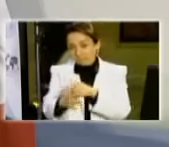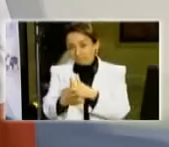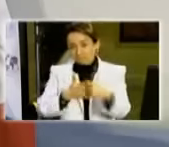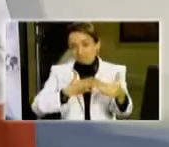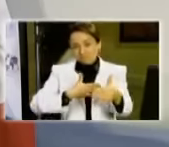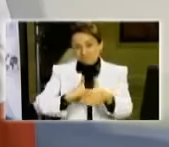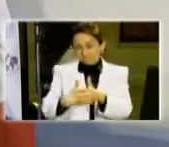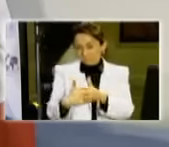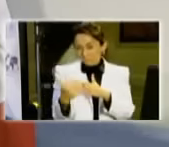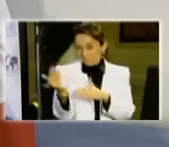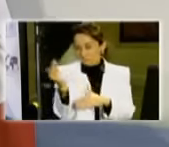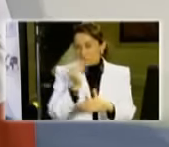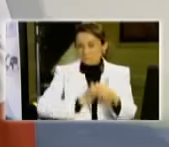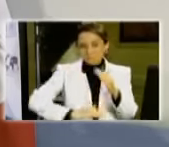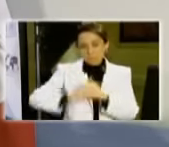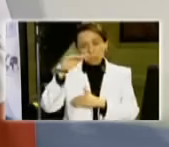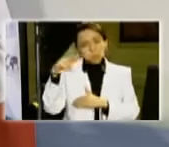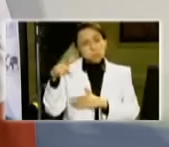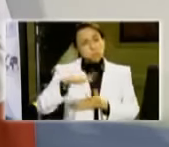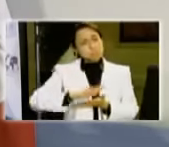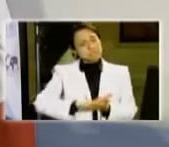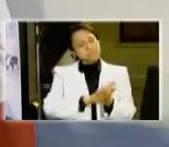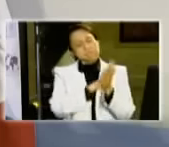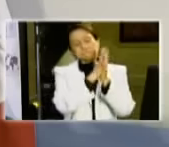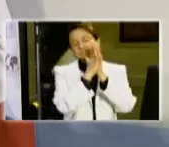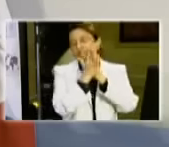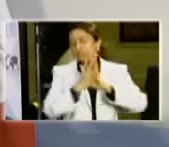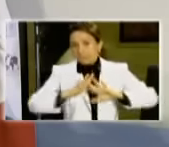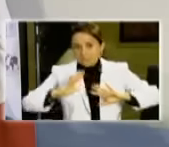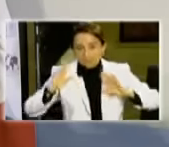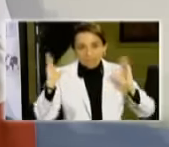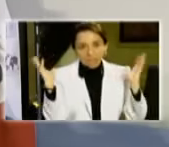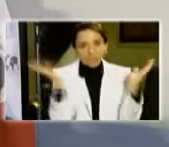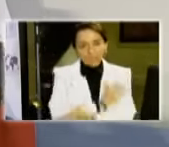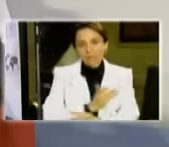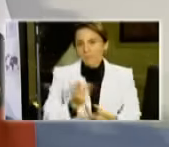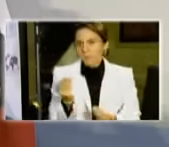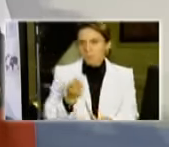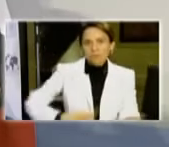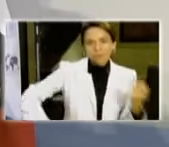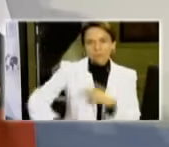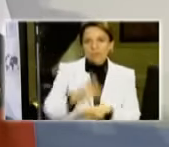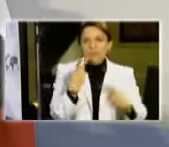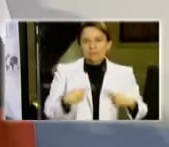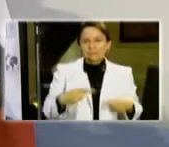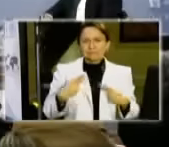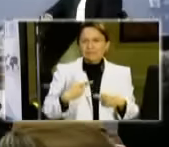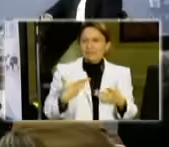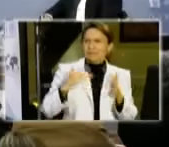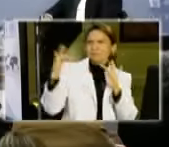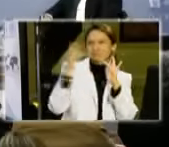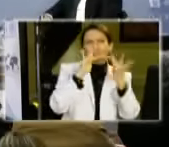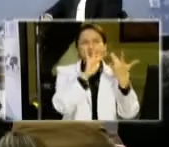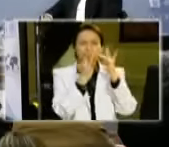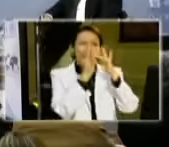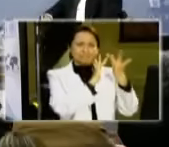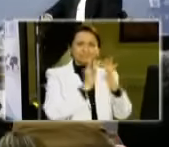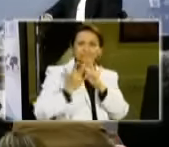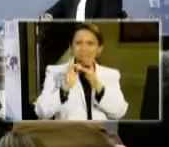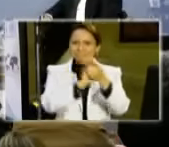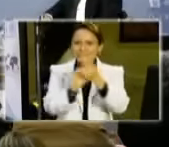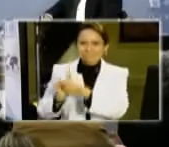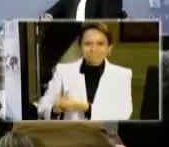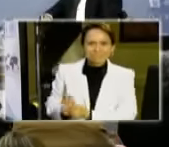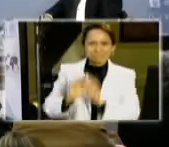cotidiana de miles de millones de seres humanos, haciendo de la globalización un proceso irreversible que nos abarca a